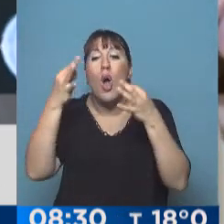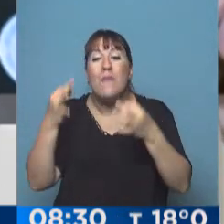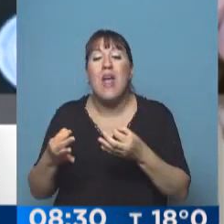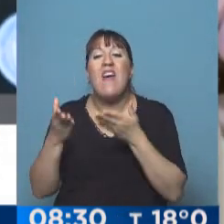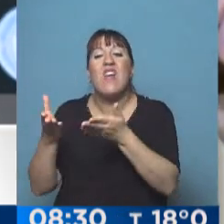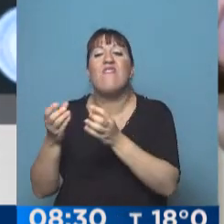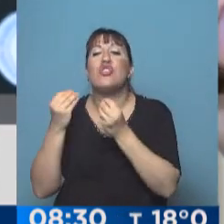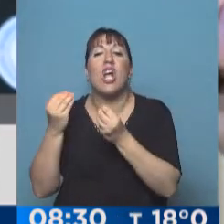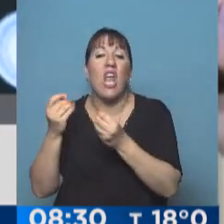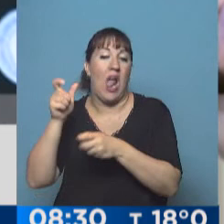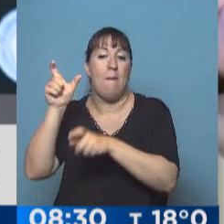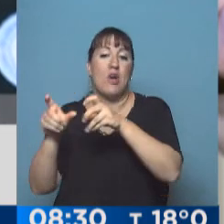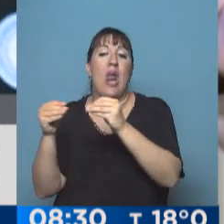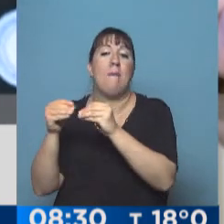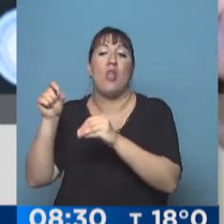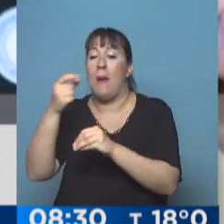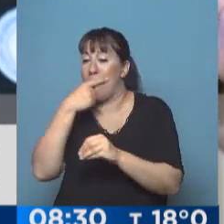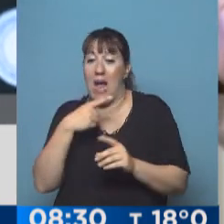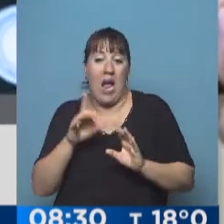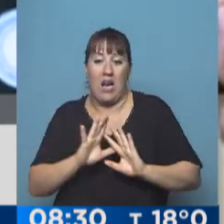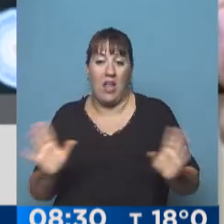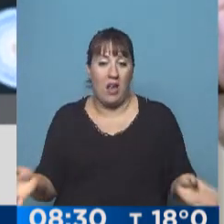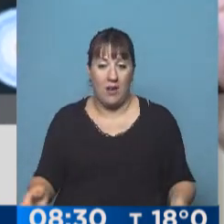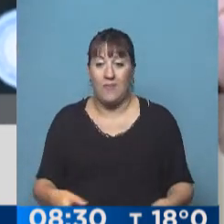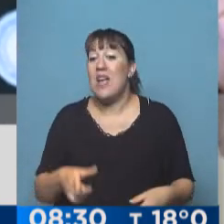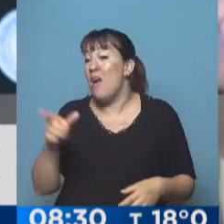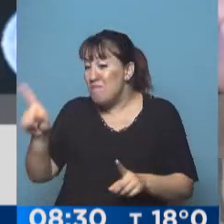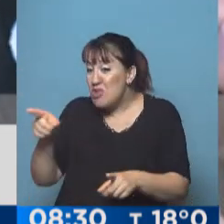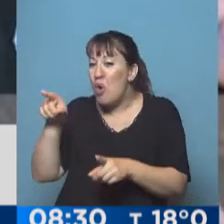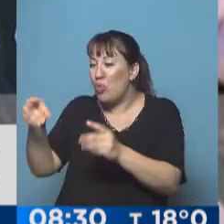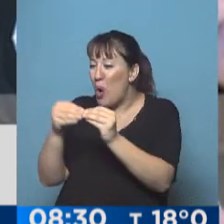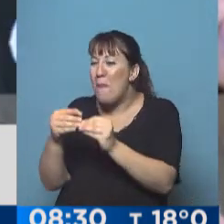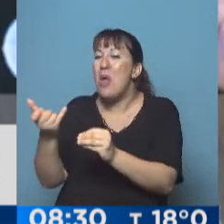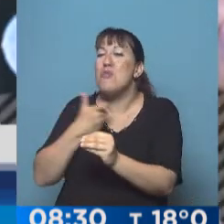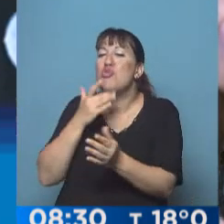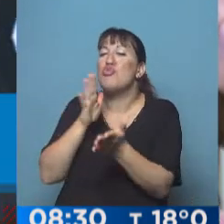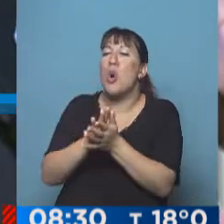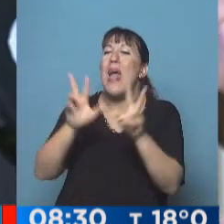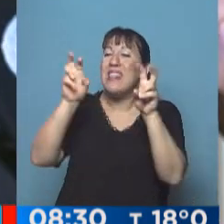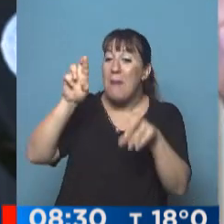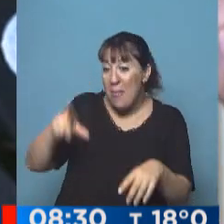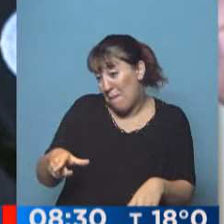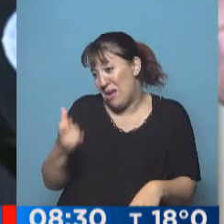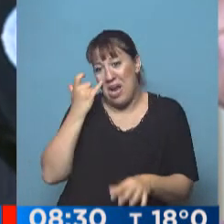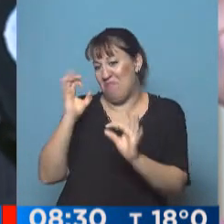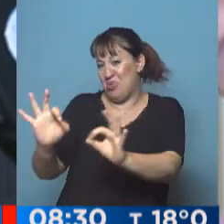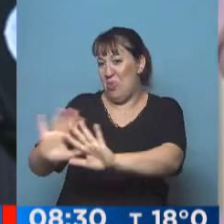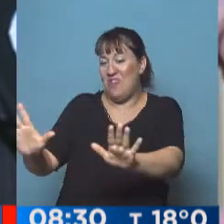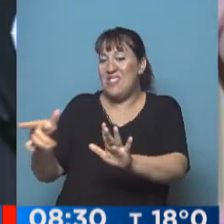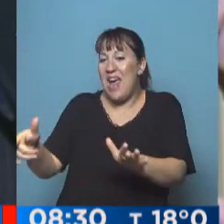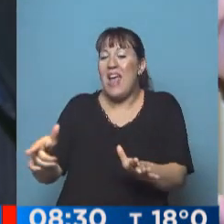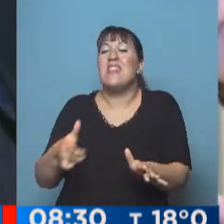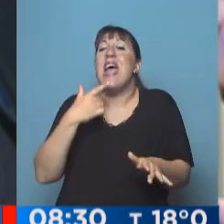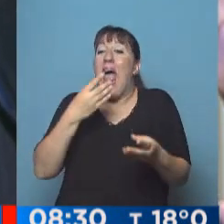50% lo que está diciendo su colega con el tema del pan es más que gráfico este ya con el solo hecho de estar mencionando que va a subir la harina ya a